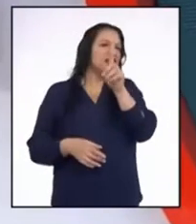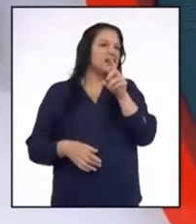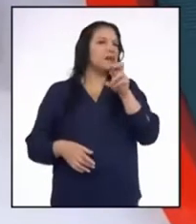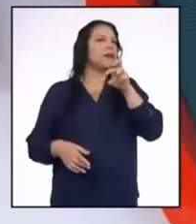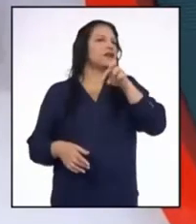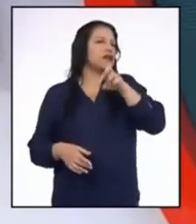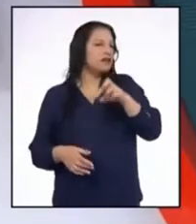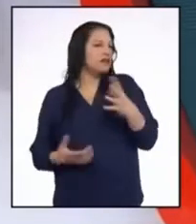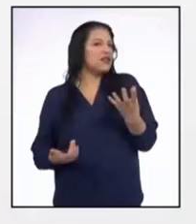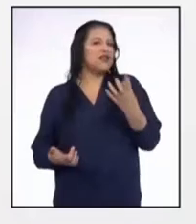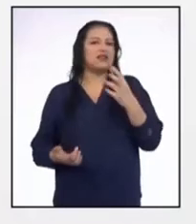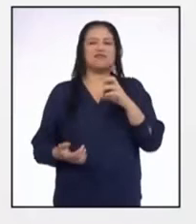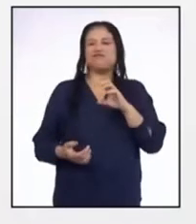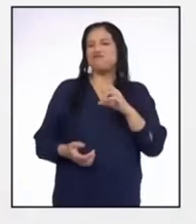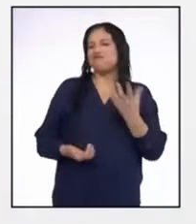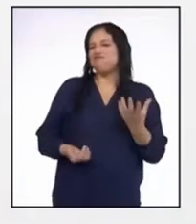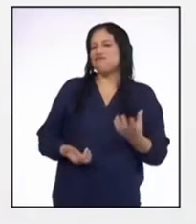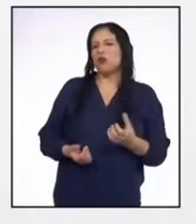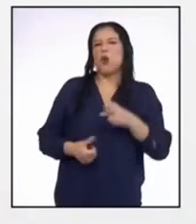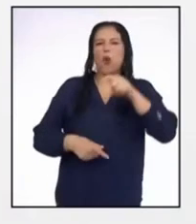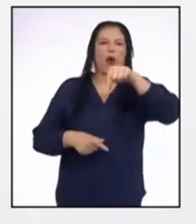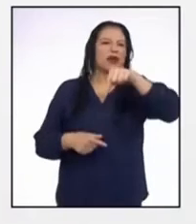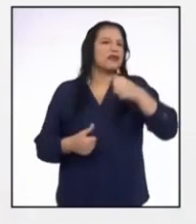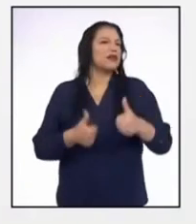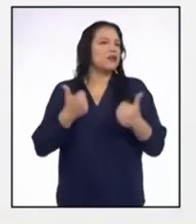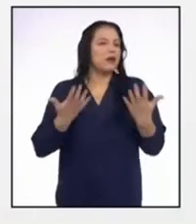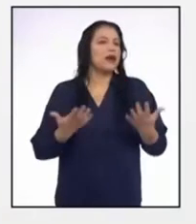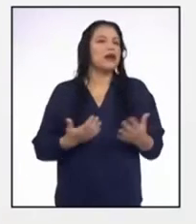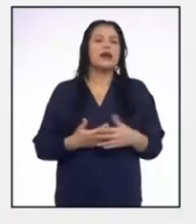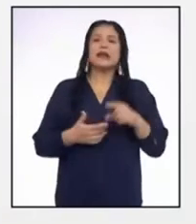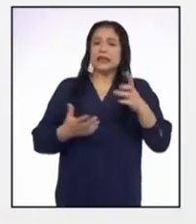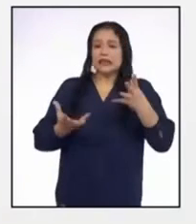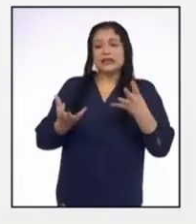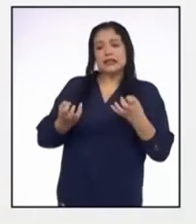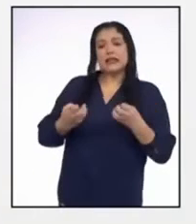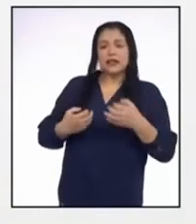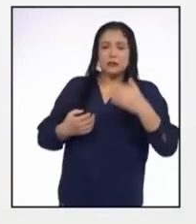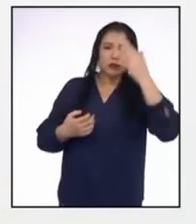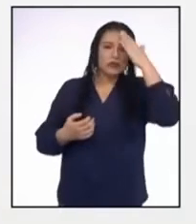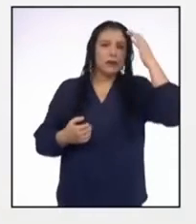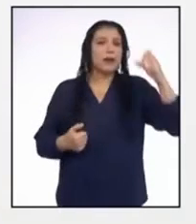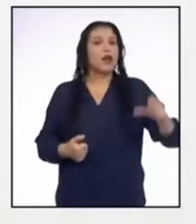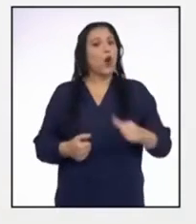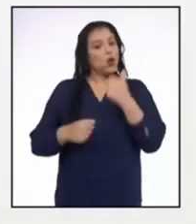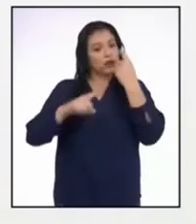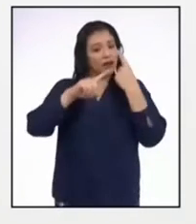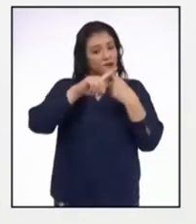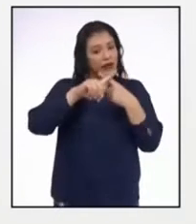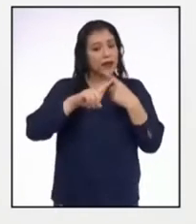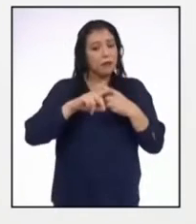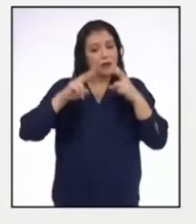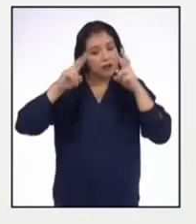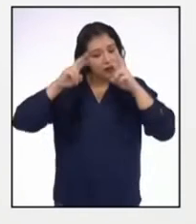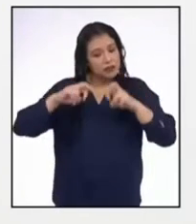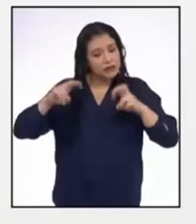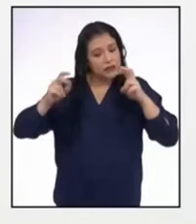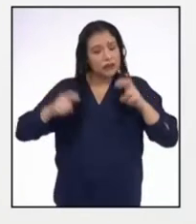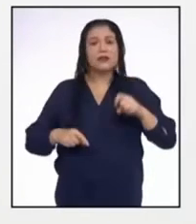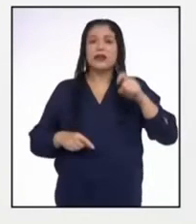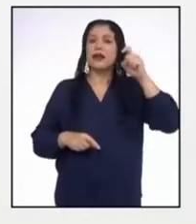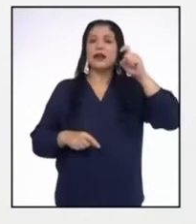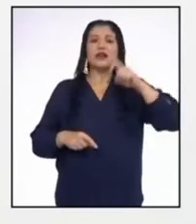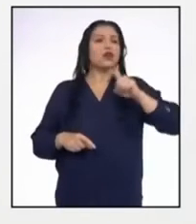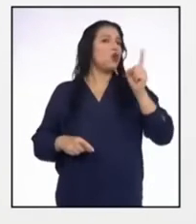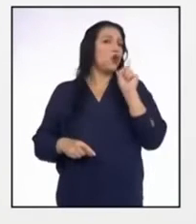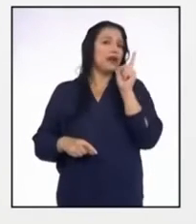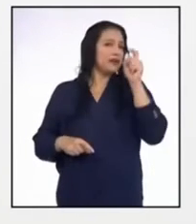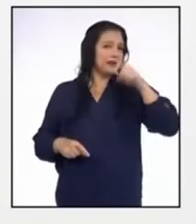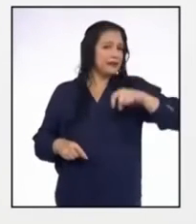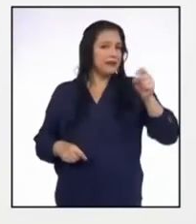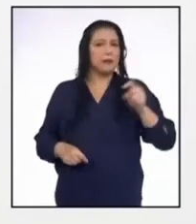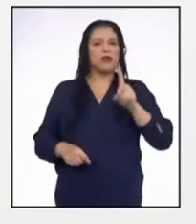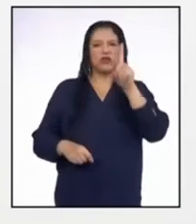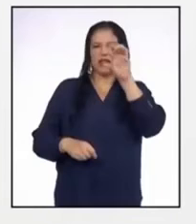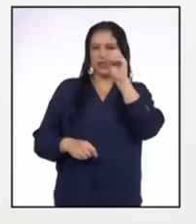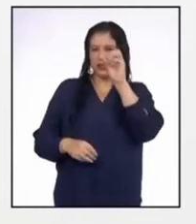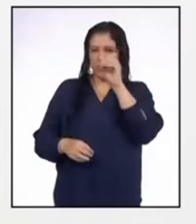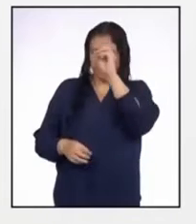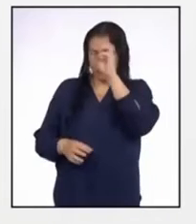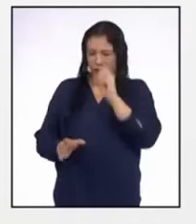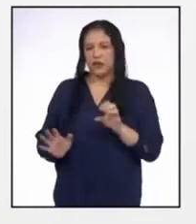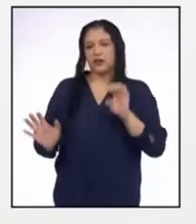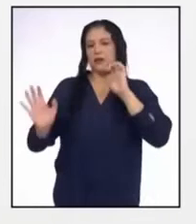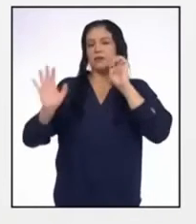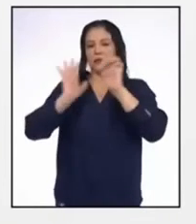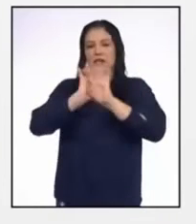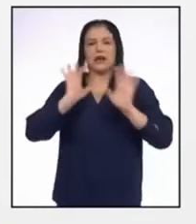estadísticos? Bueno, si queremos determinar otra variable de estudio, quizá no necesitemos el 100% de la muestra.